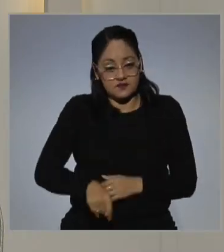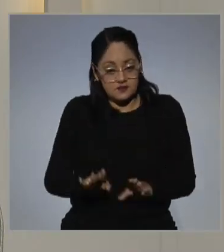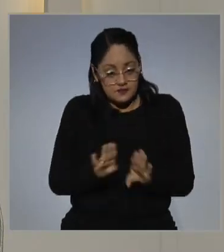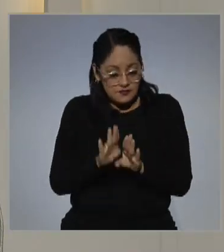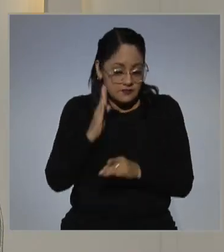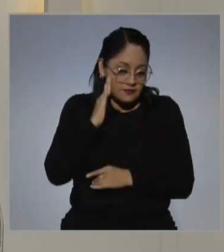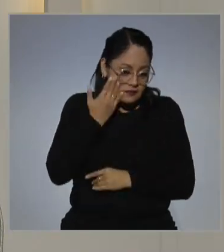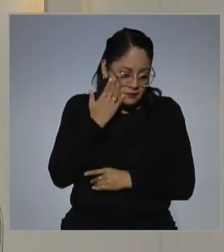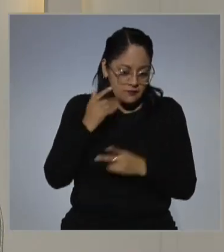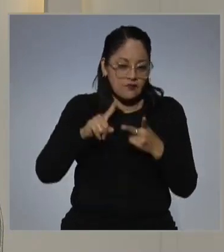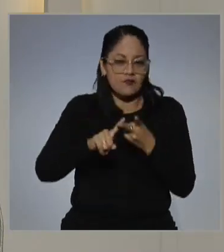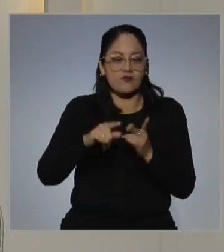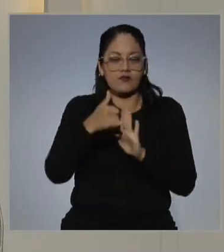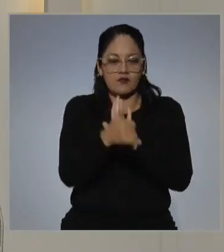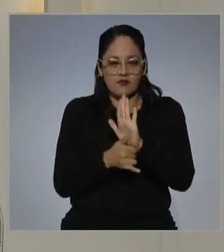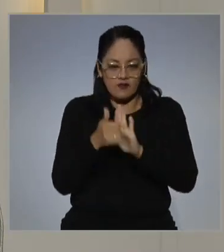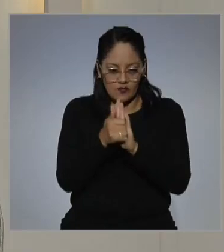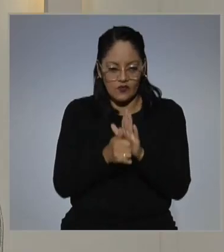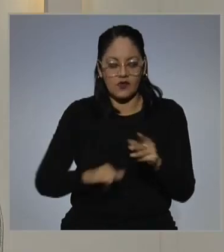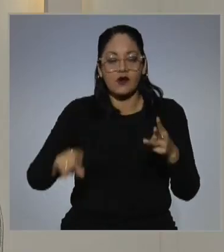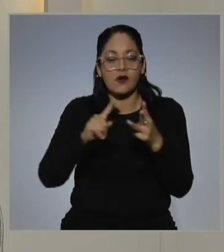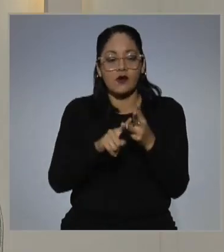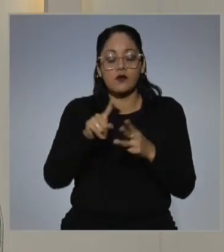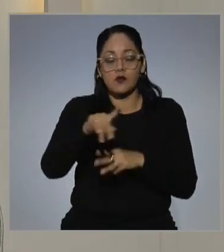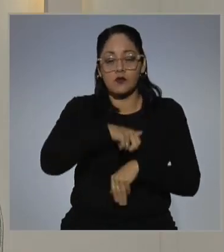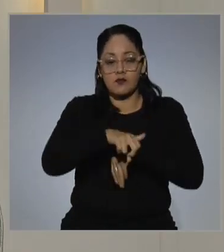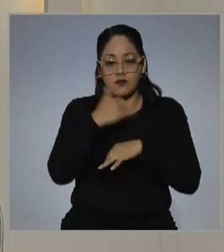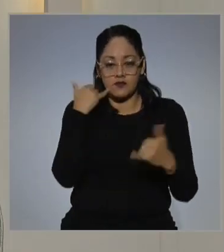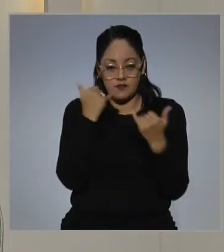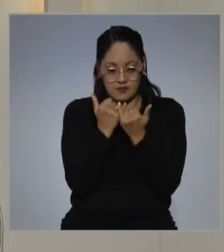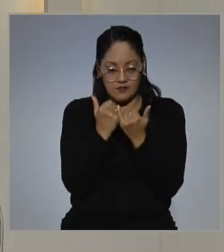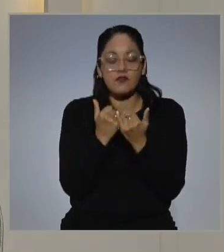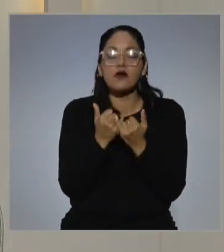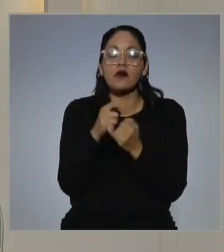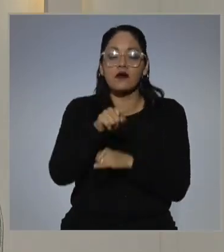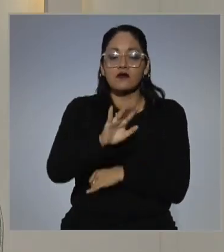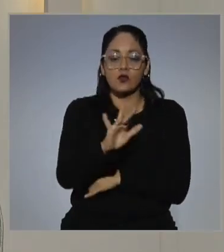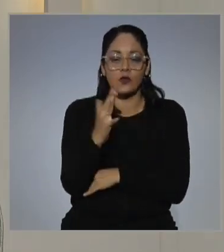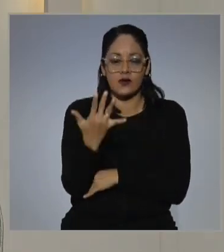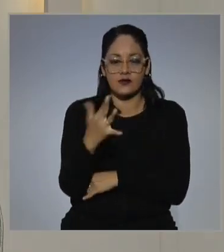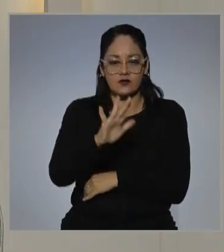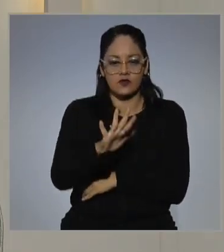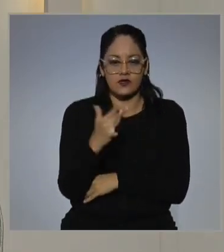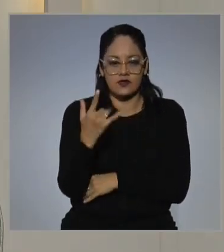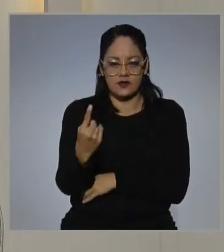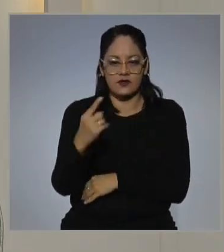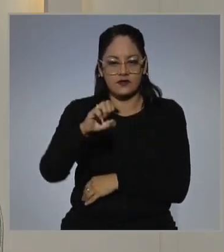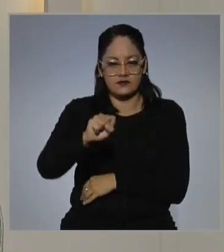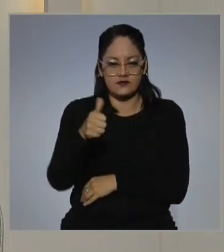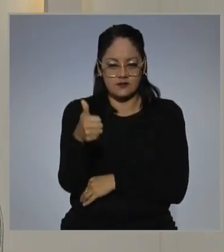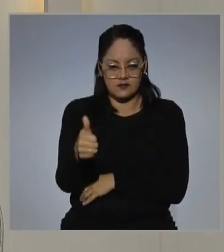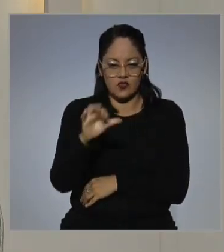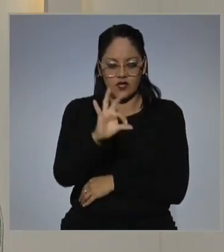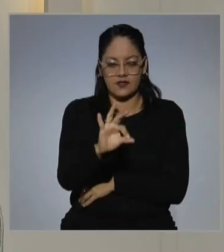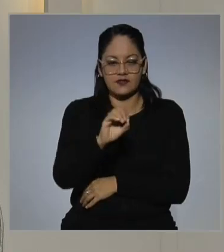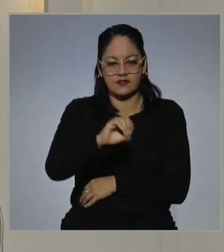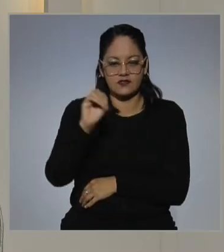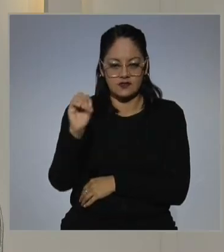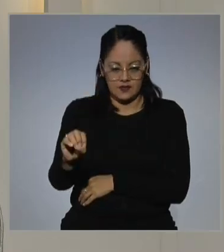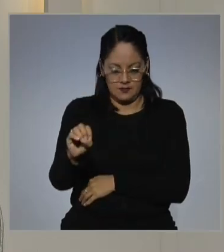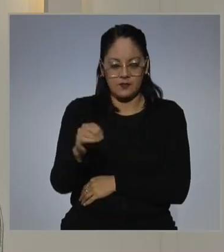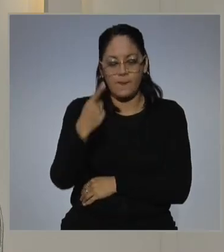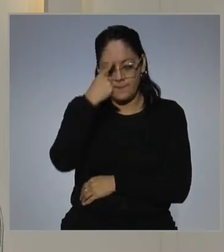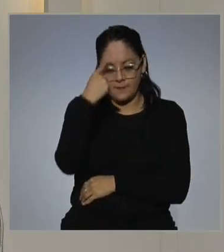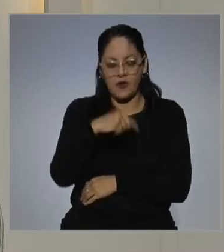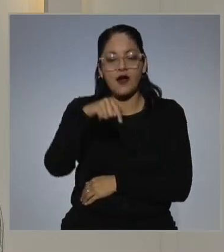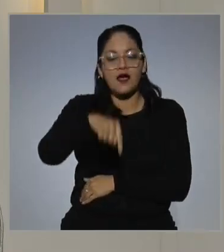de Facebook, a través de YouTube. Nos pueden marcar el centro de contacto con la audiencia al 55 51 66 40 00